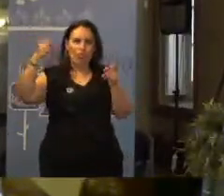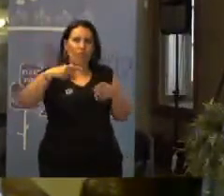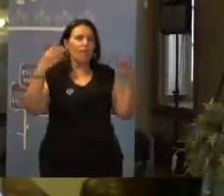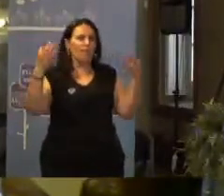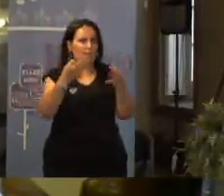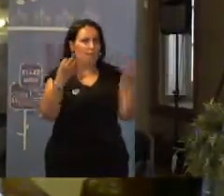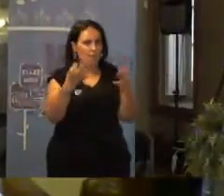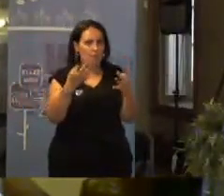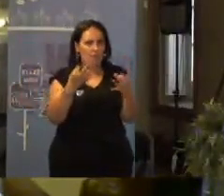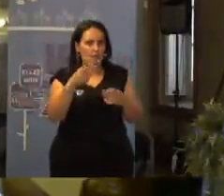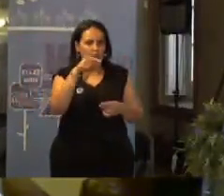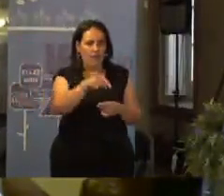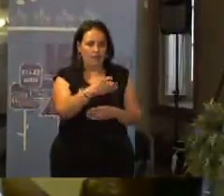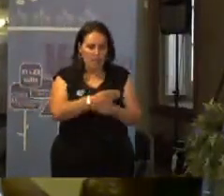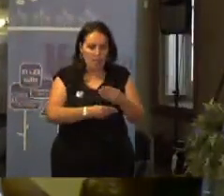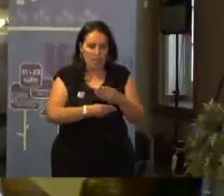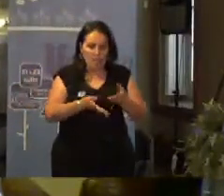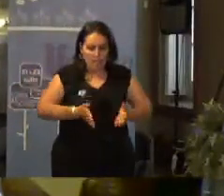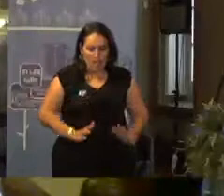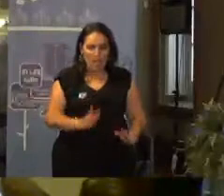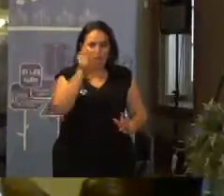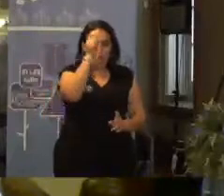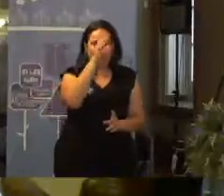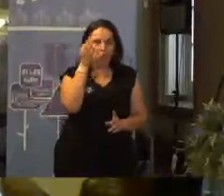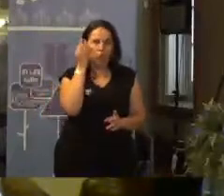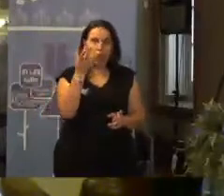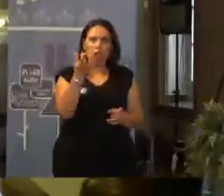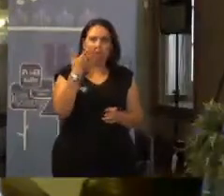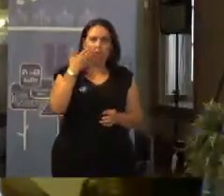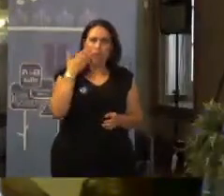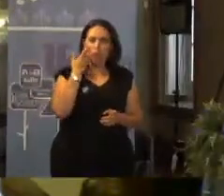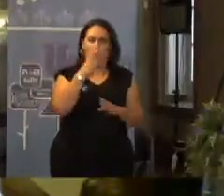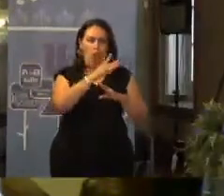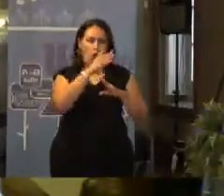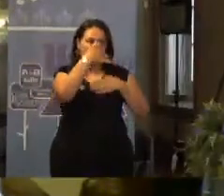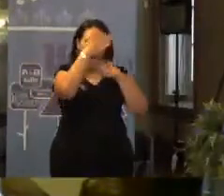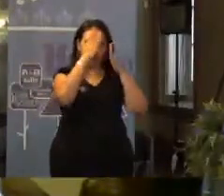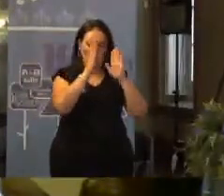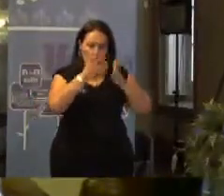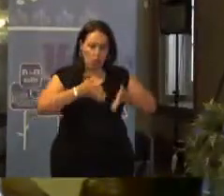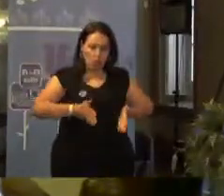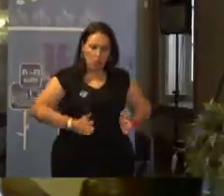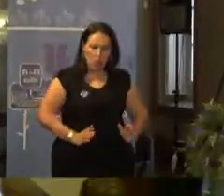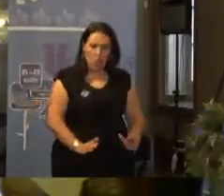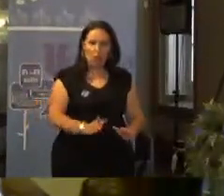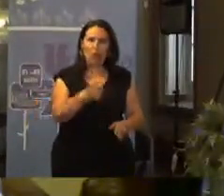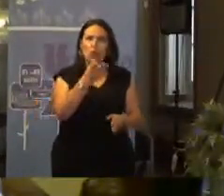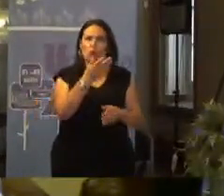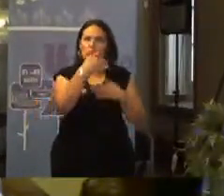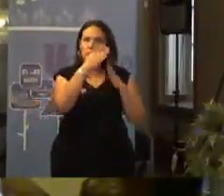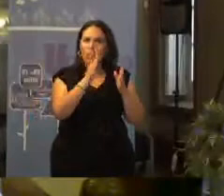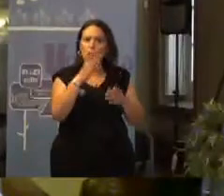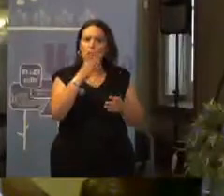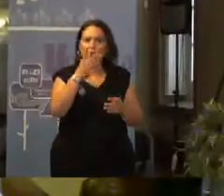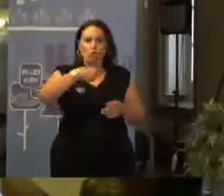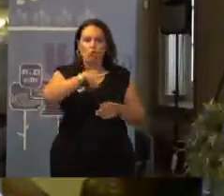a posibilidade de ter fillos e fillas dignamente, que os podan atender dignamente, e para iso é necesario pois ter uns